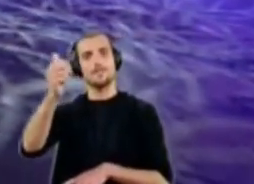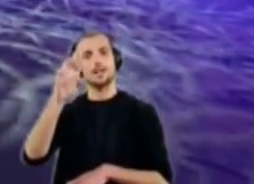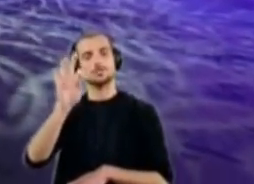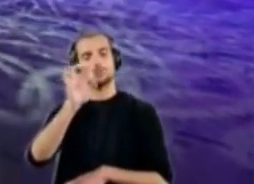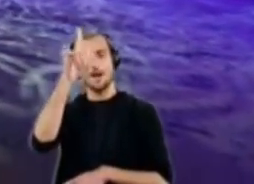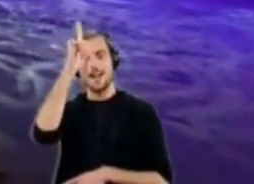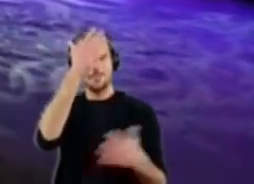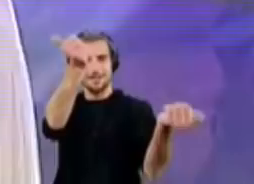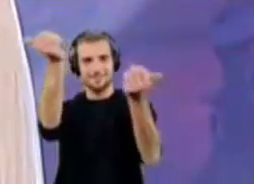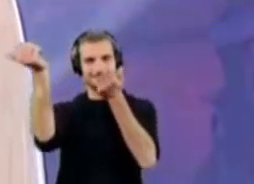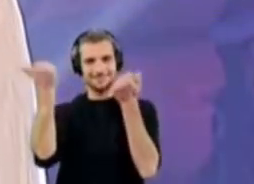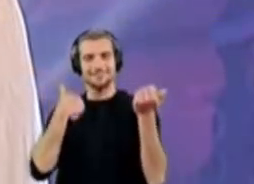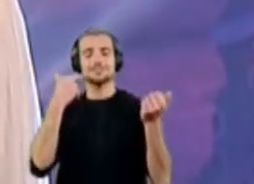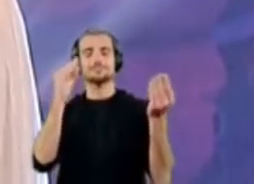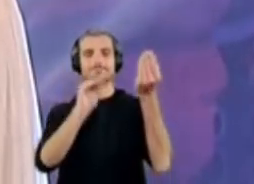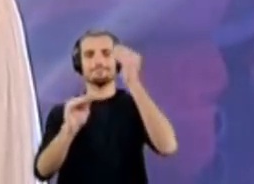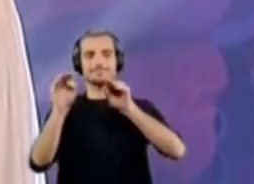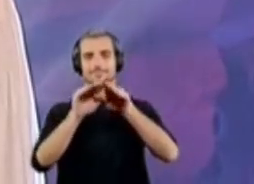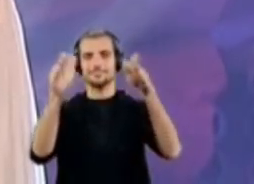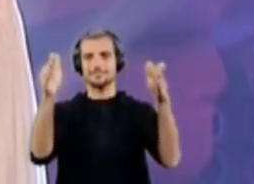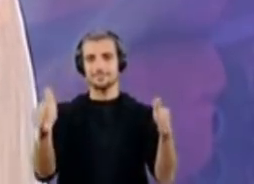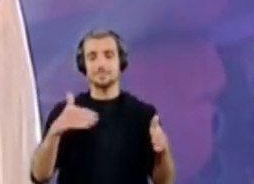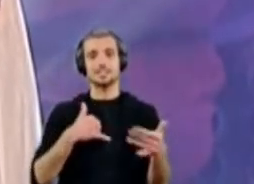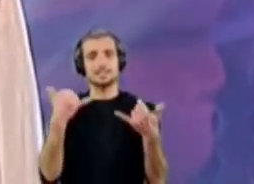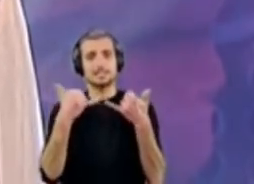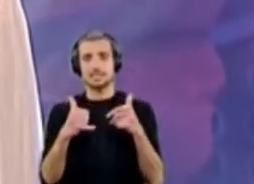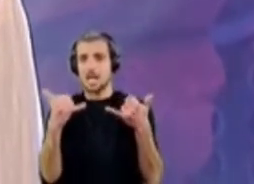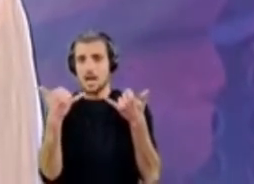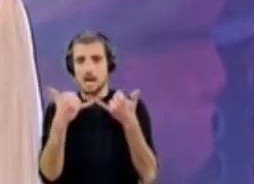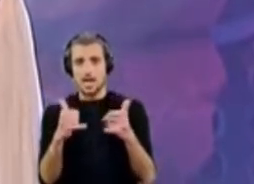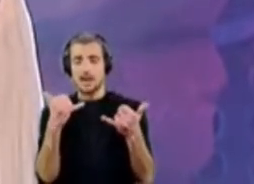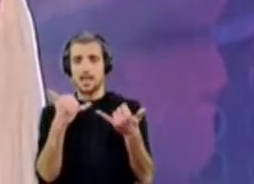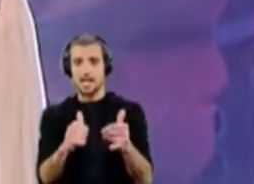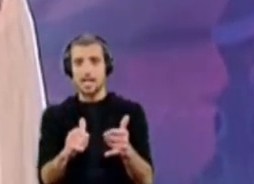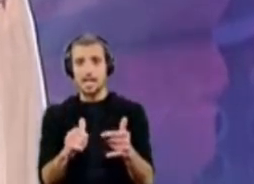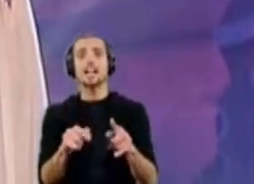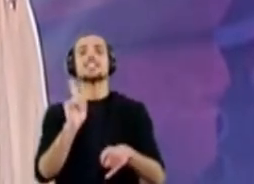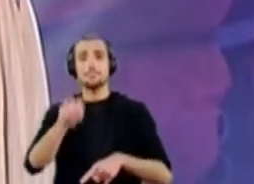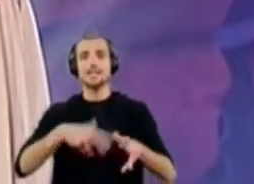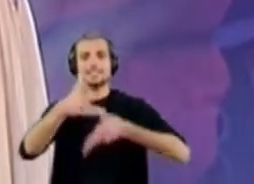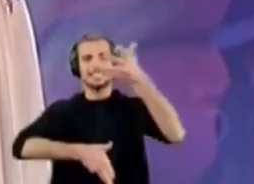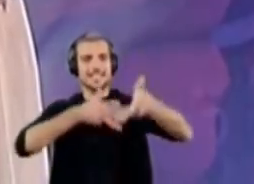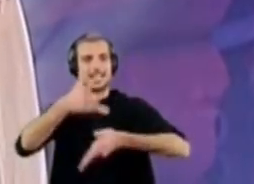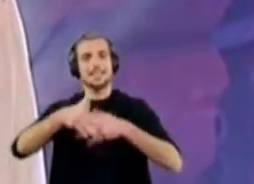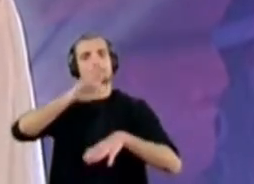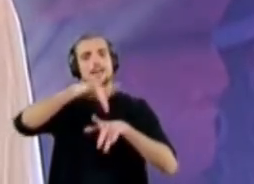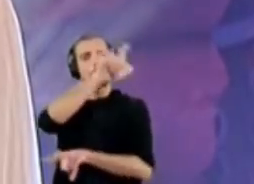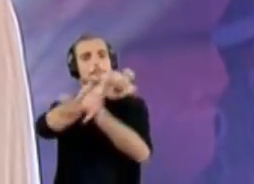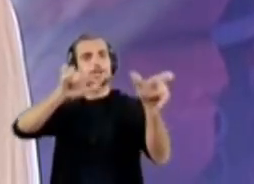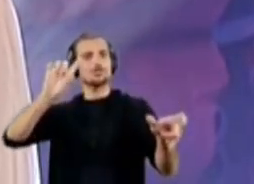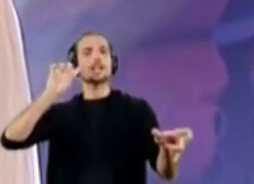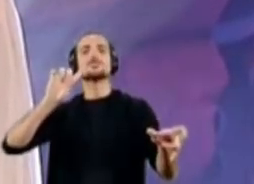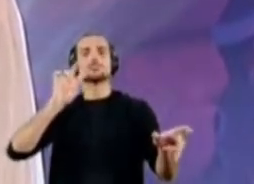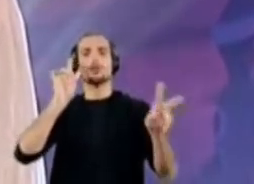escenografía. Ya has visto, esta gala está en número y toda la gala está siendo también signada para toda la comunidad de sordos